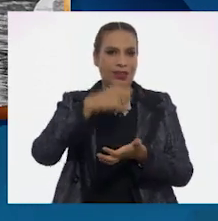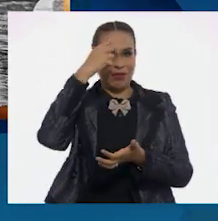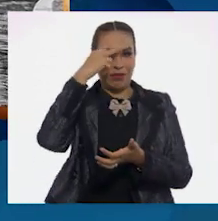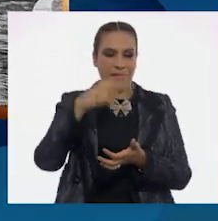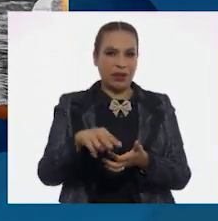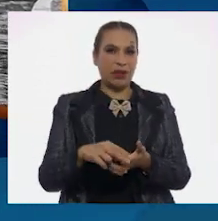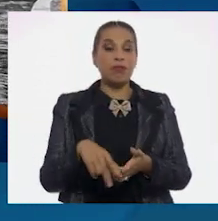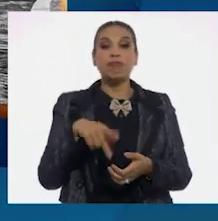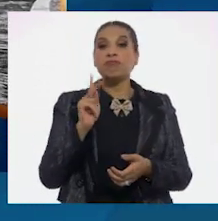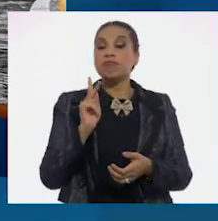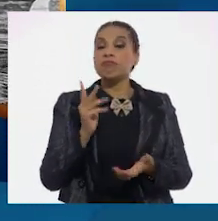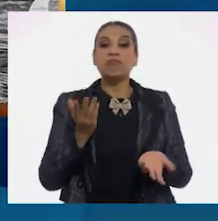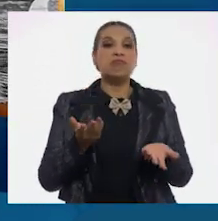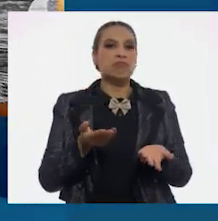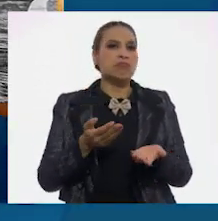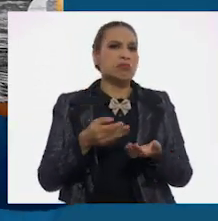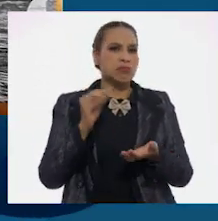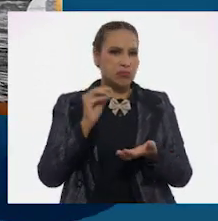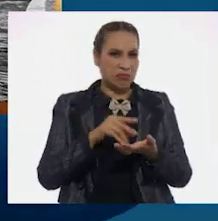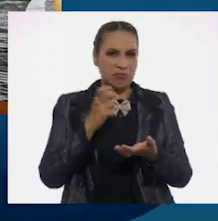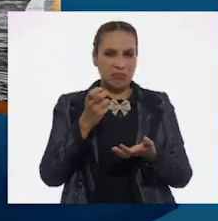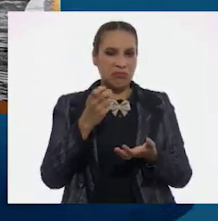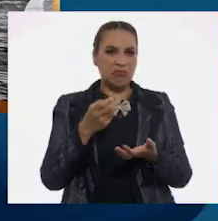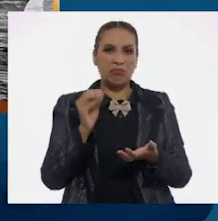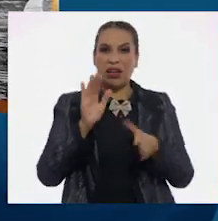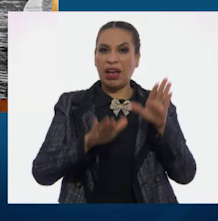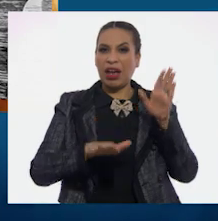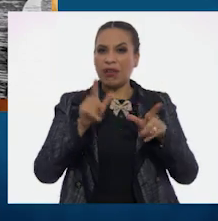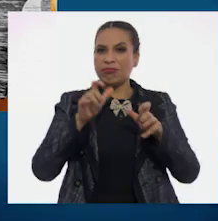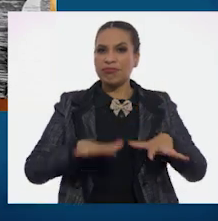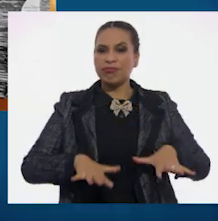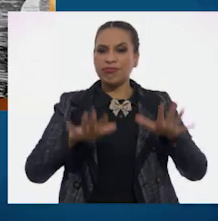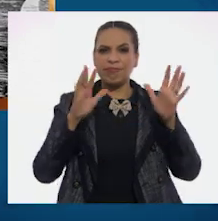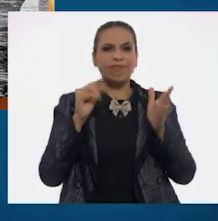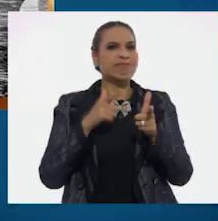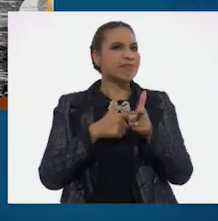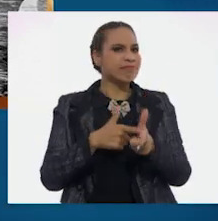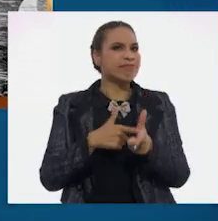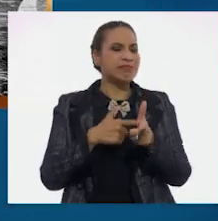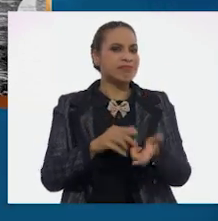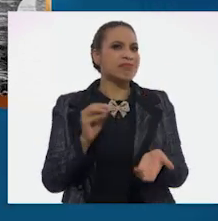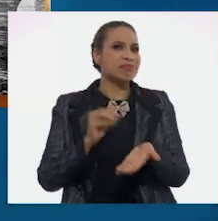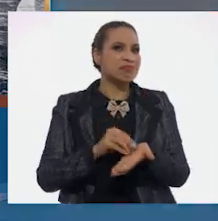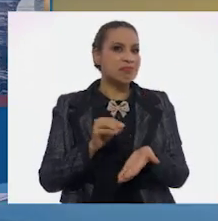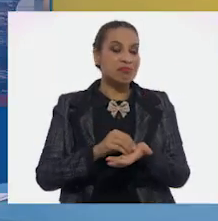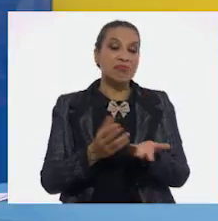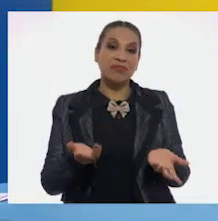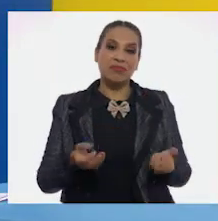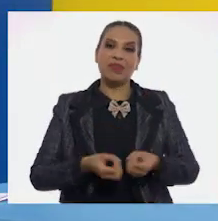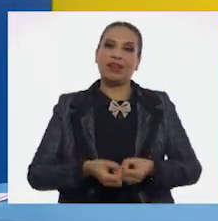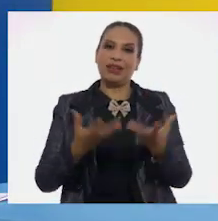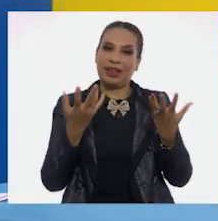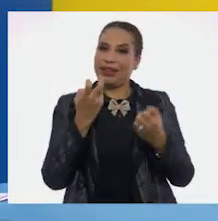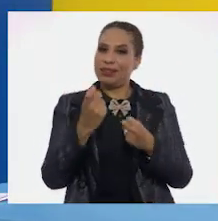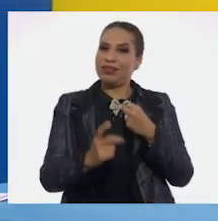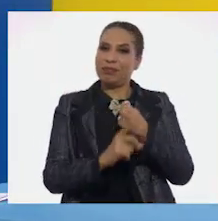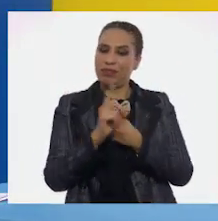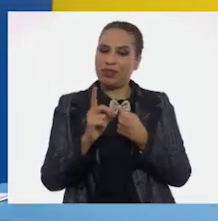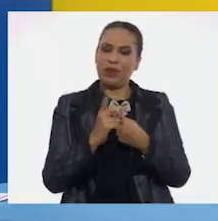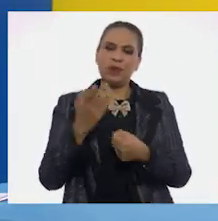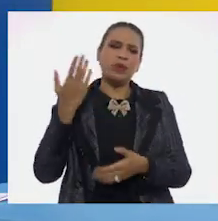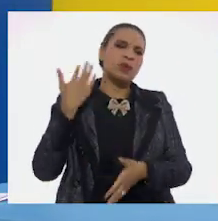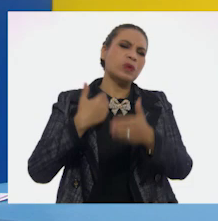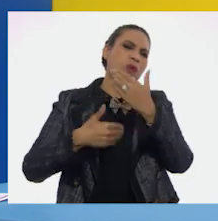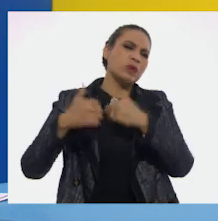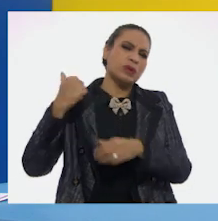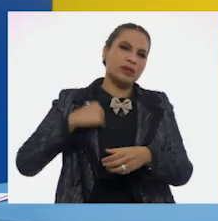México, pero aún con eso luego a veces las inundaciones nos siguen alcanzando. Claro, eso es un problema viejísimo